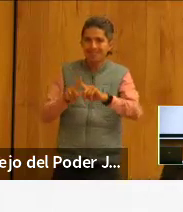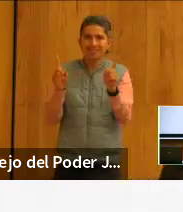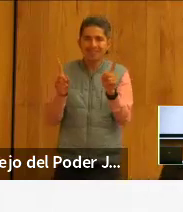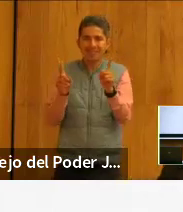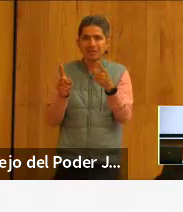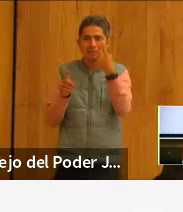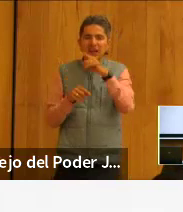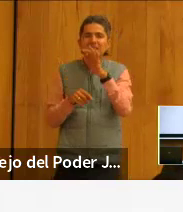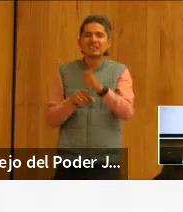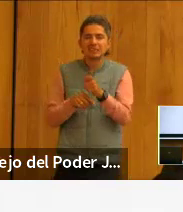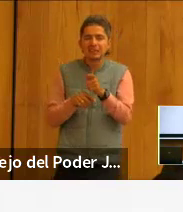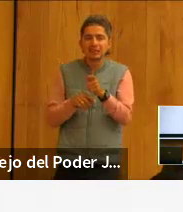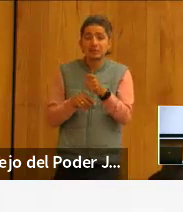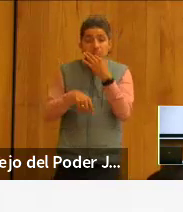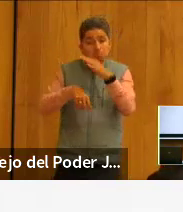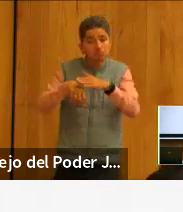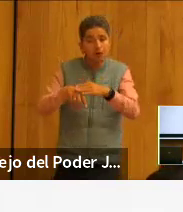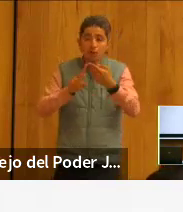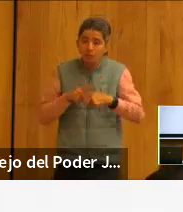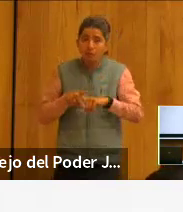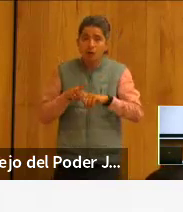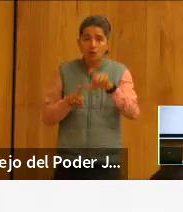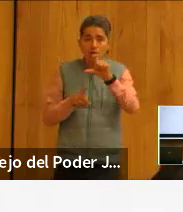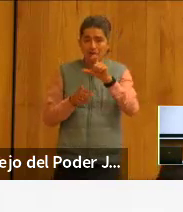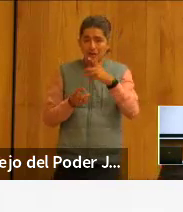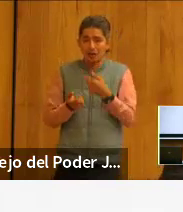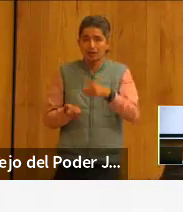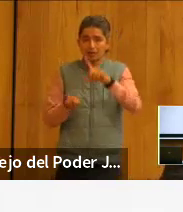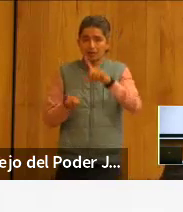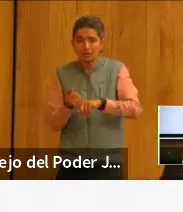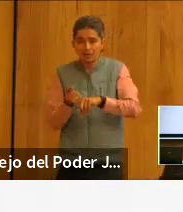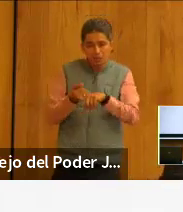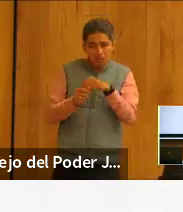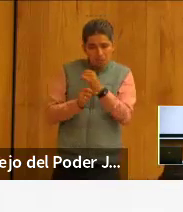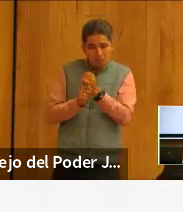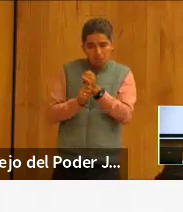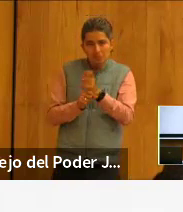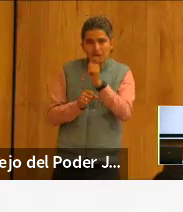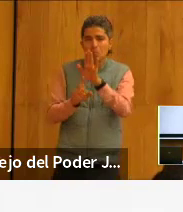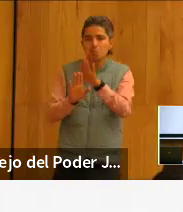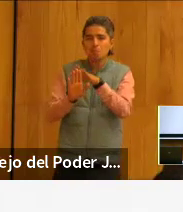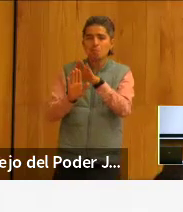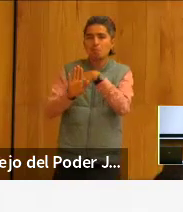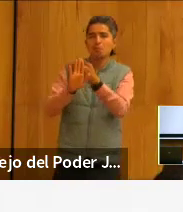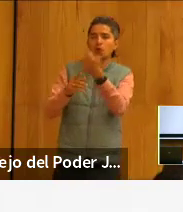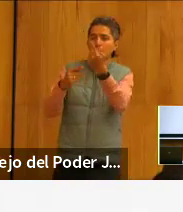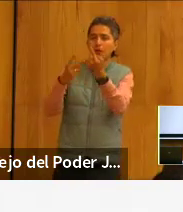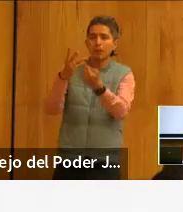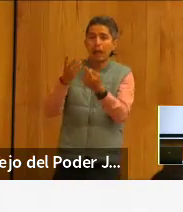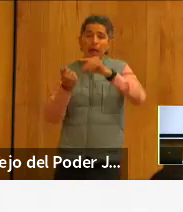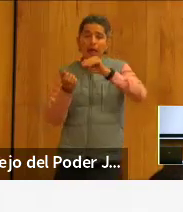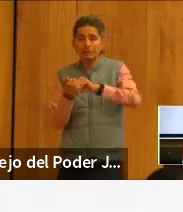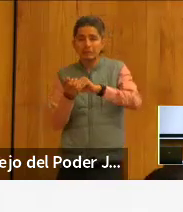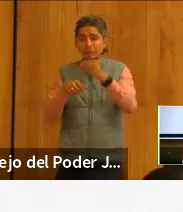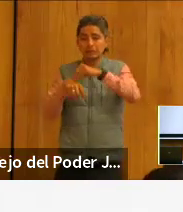para poder advertir desde un inicio cuando existe algún indicio de violencia vicaria. Por eso, pues no